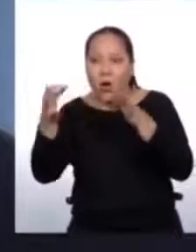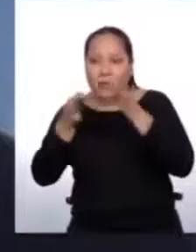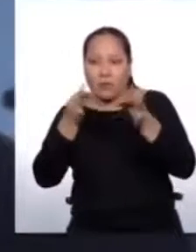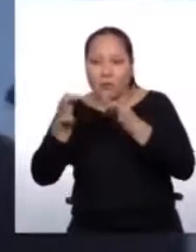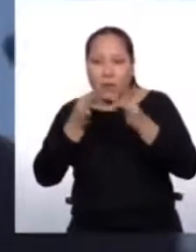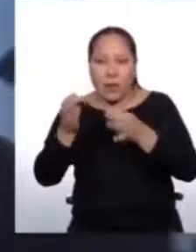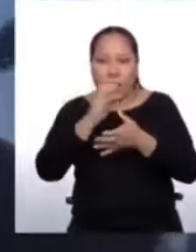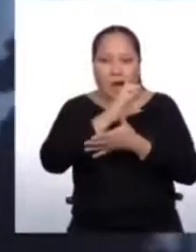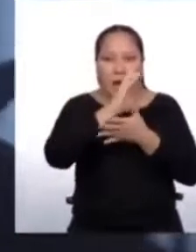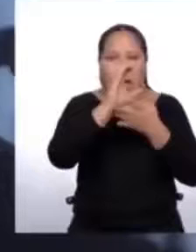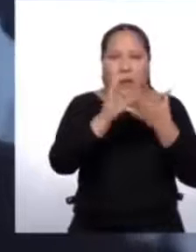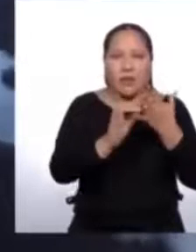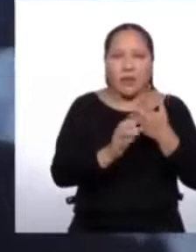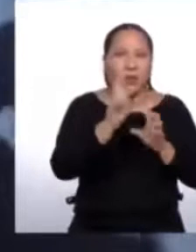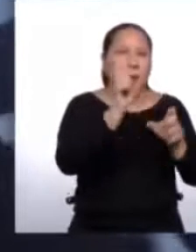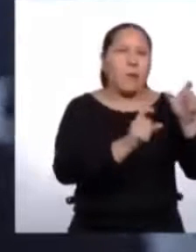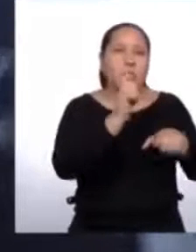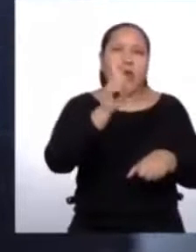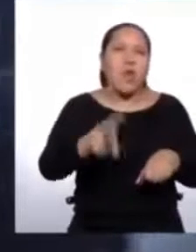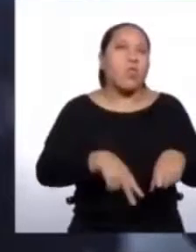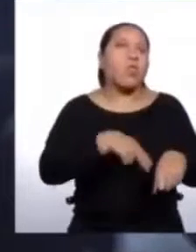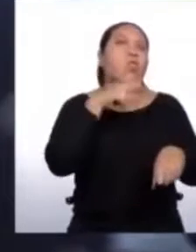condición humana, ¿no?